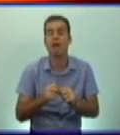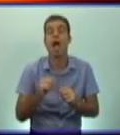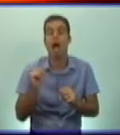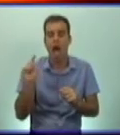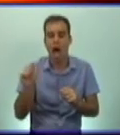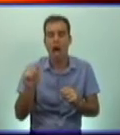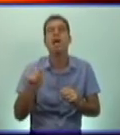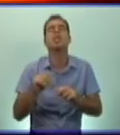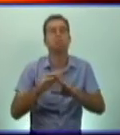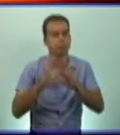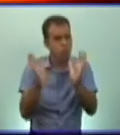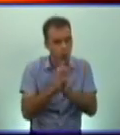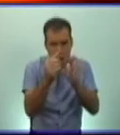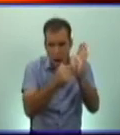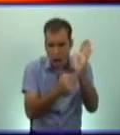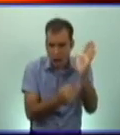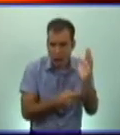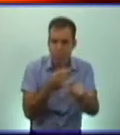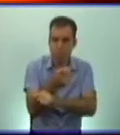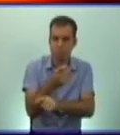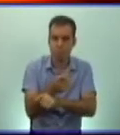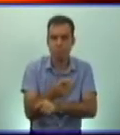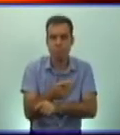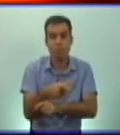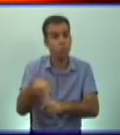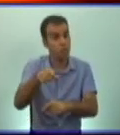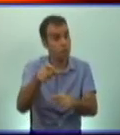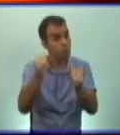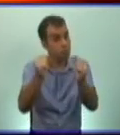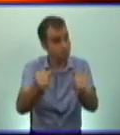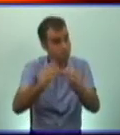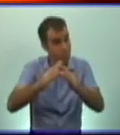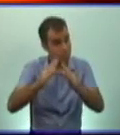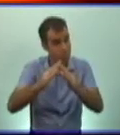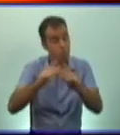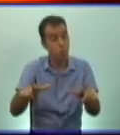todos estos aspectos. Los invito a que se mantengan en casa, que